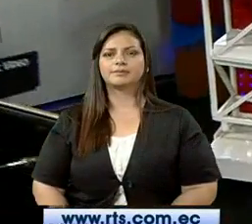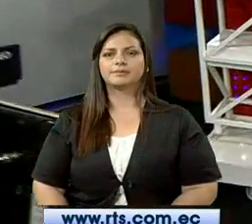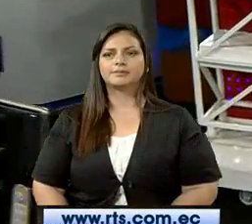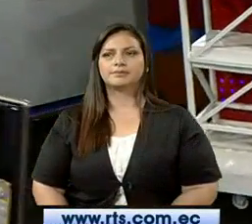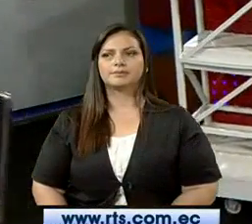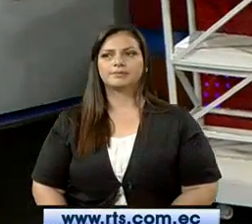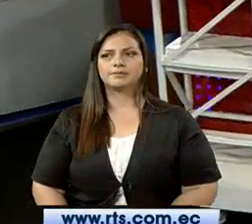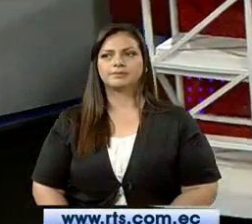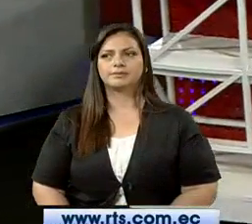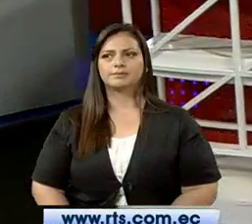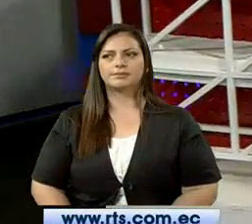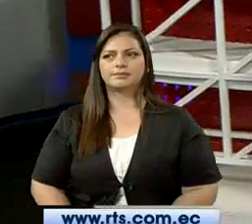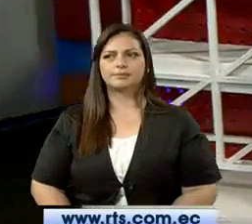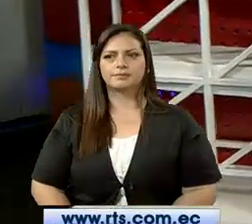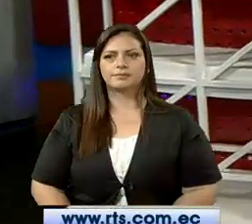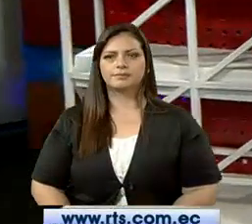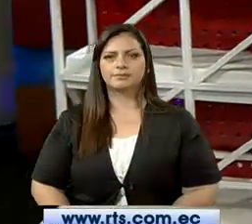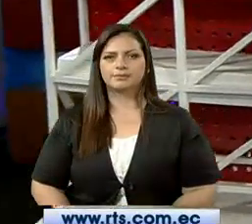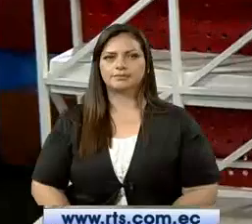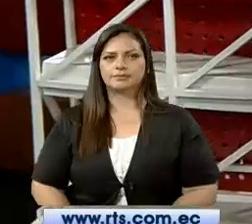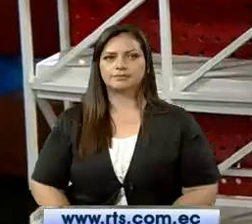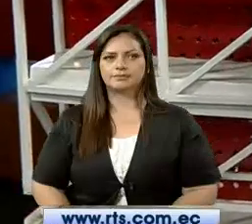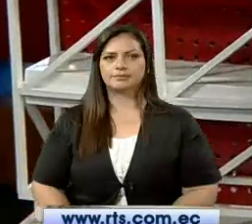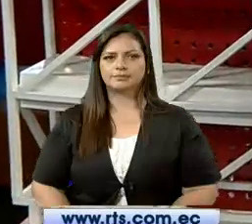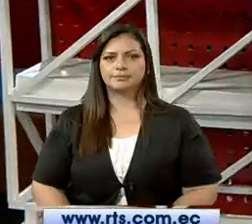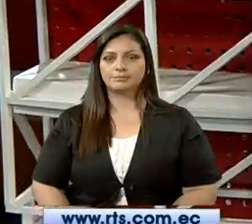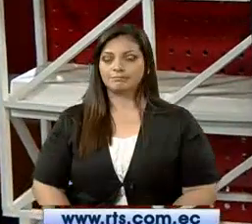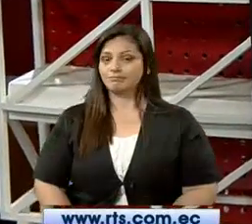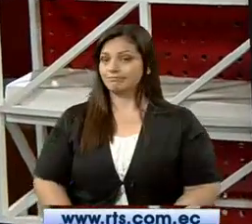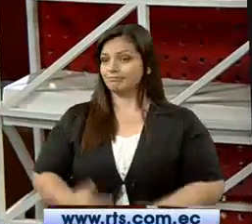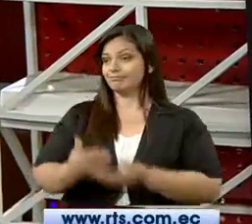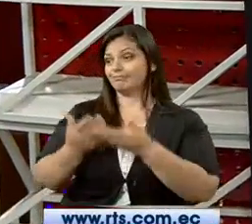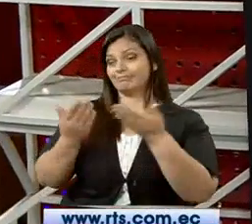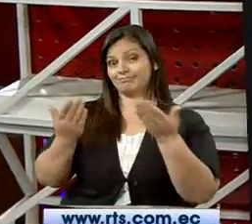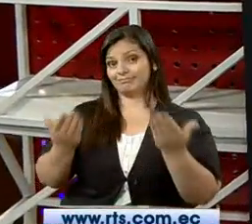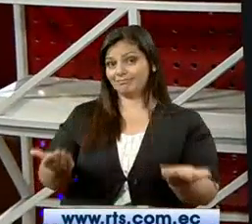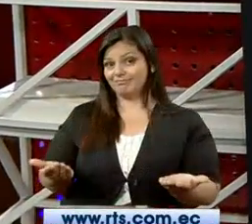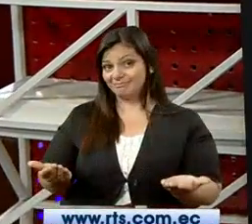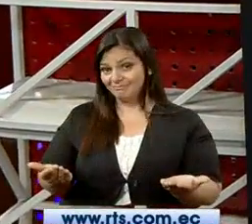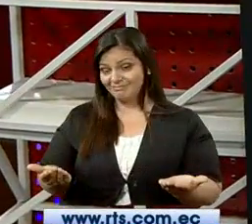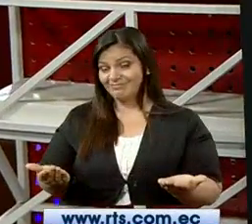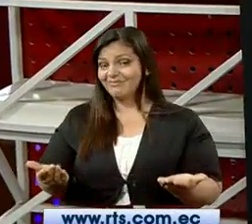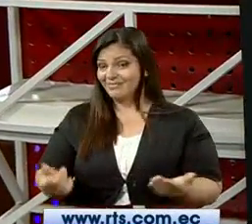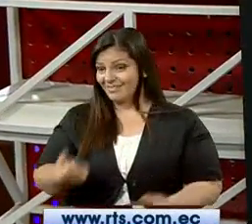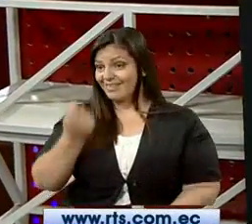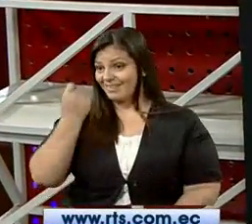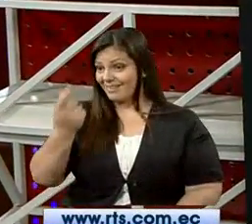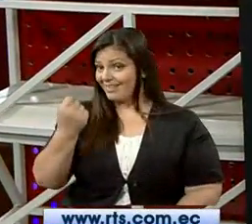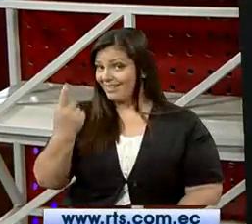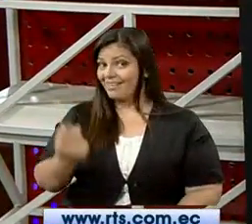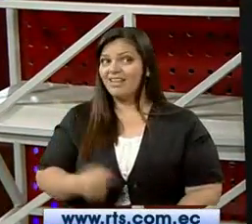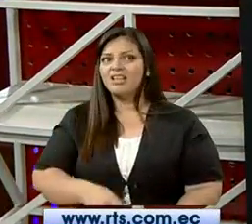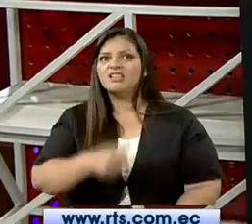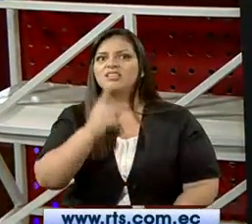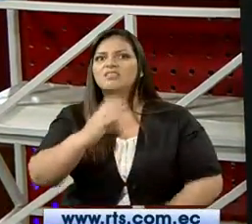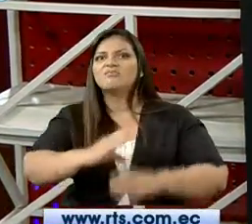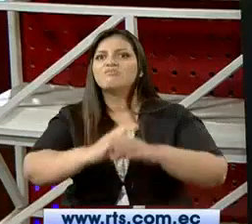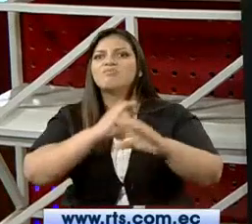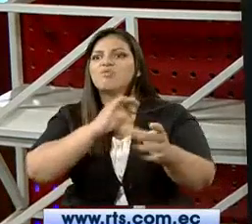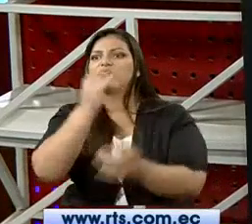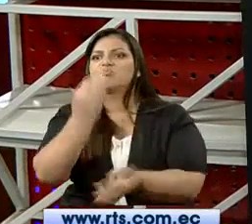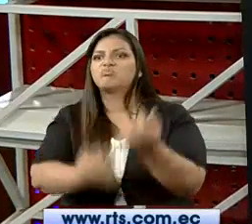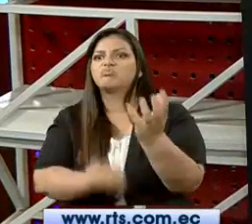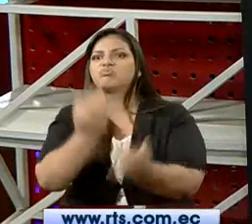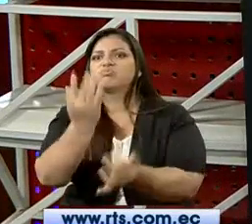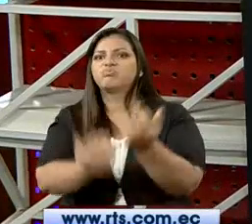Hugo, tú lo guisa de ejemplo, ¿te das cuenta? Sí se puede producir un incendio en una unidad. Claro, claro. Ahí está. Gracias a Dios no han habido víctimas, pero no